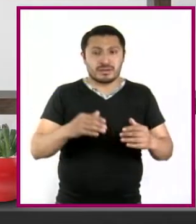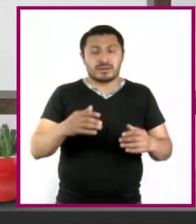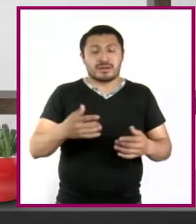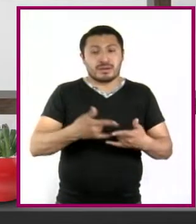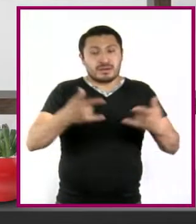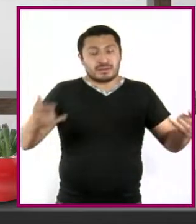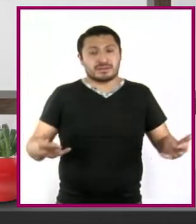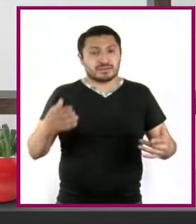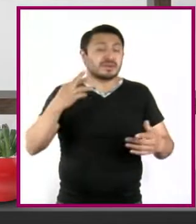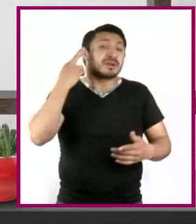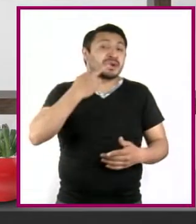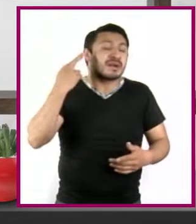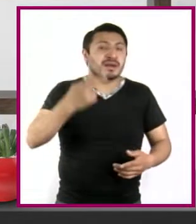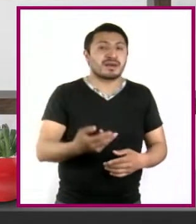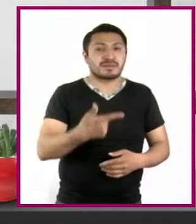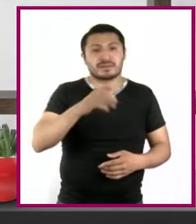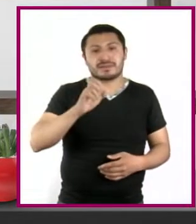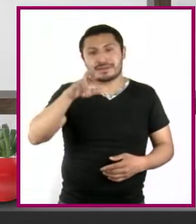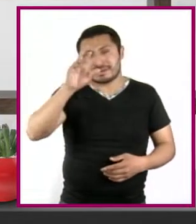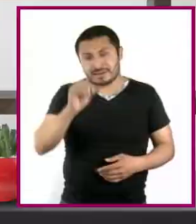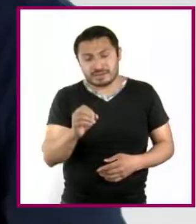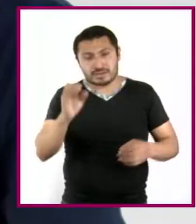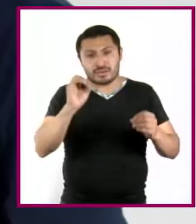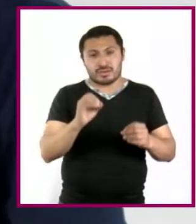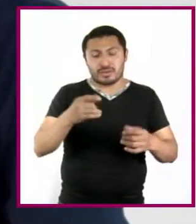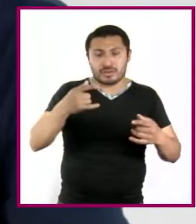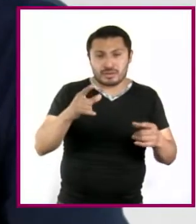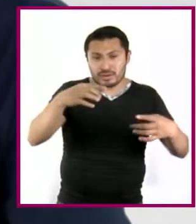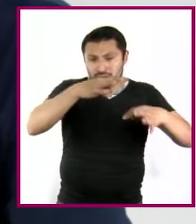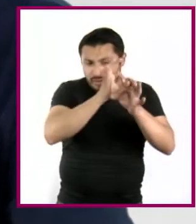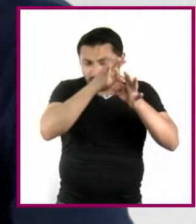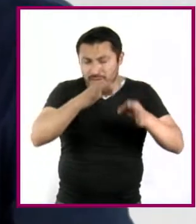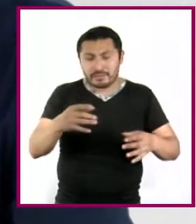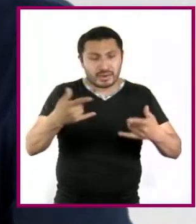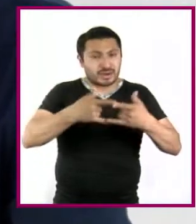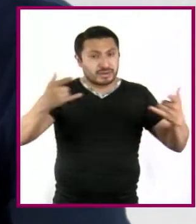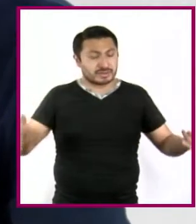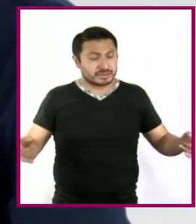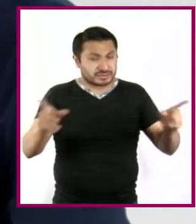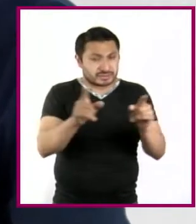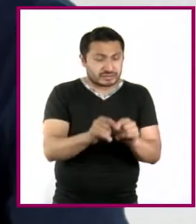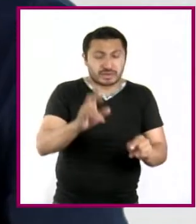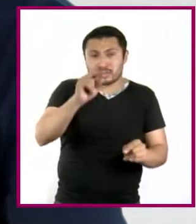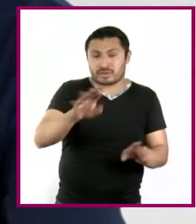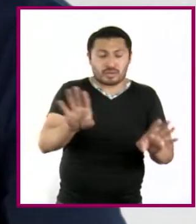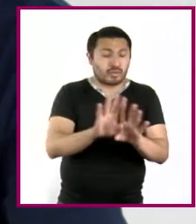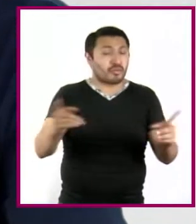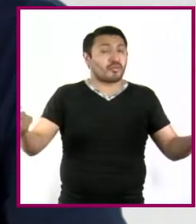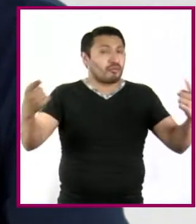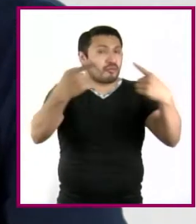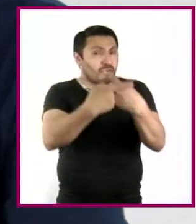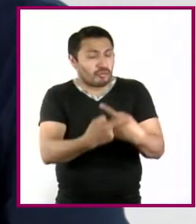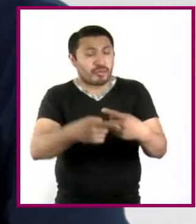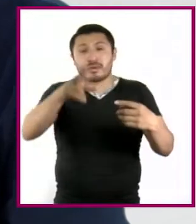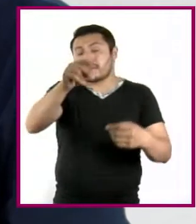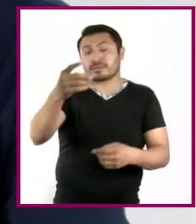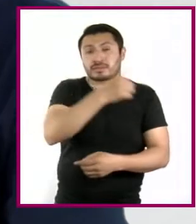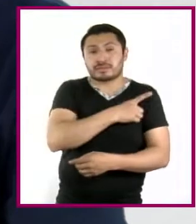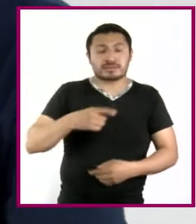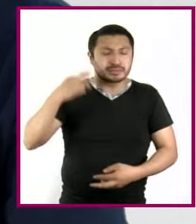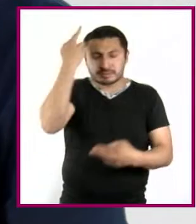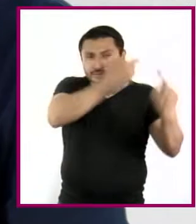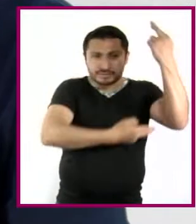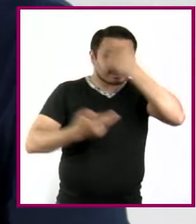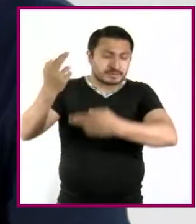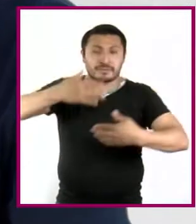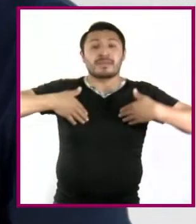étnica, de género, generacional o de la microhistoria. Estas corrientes no deben considerarse contradictorias. Tenemos que analizar y comprender